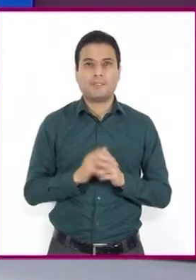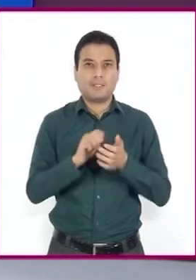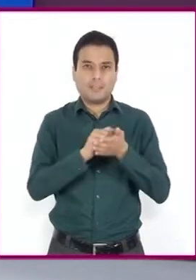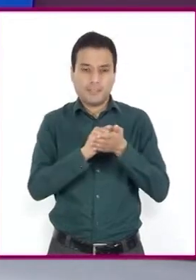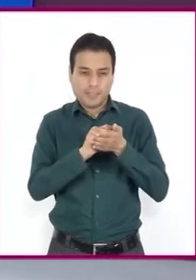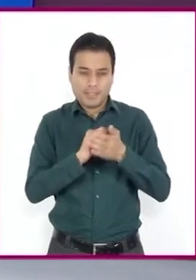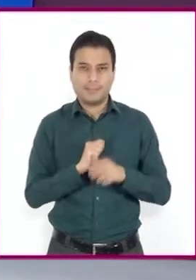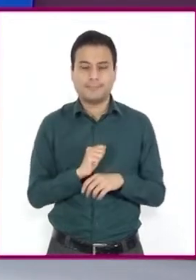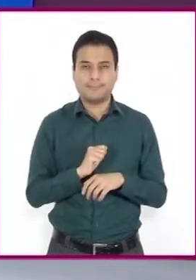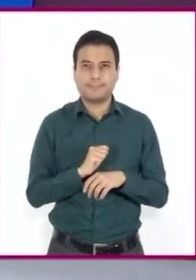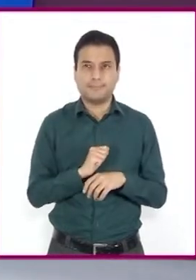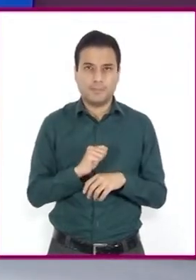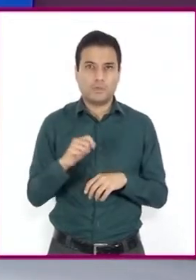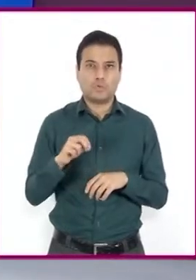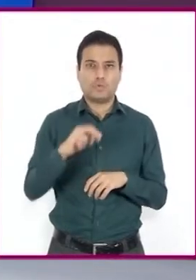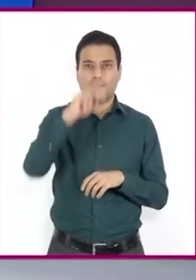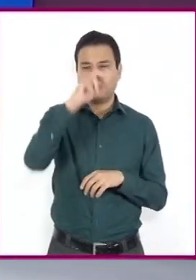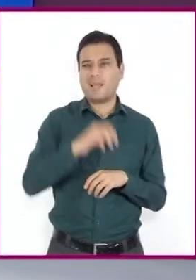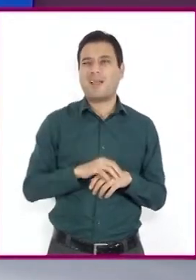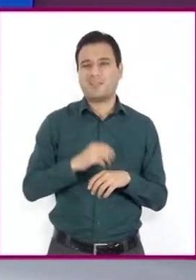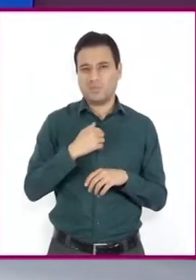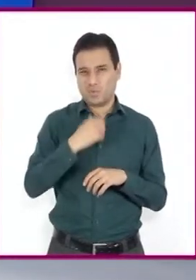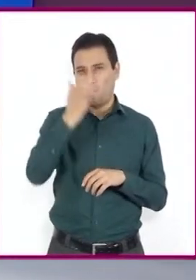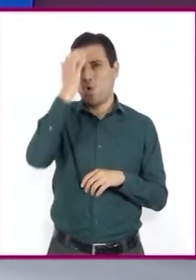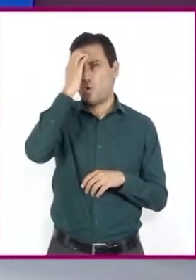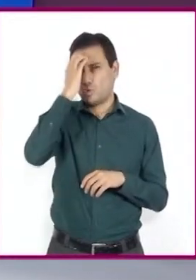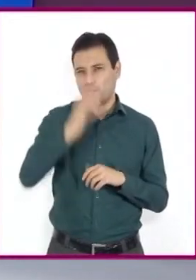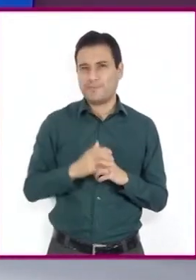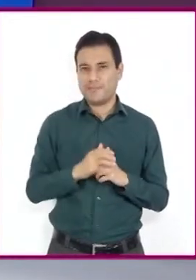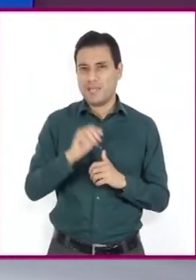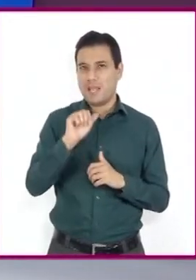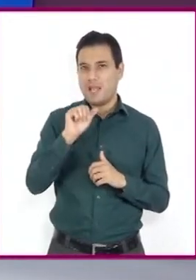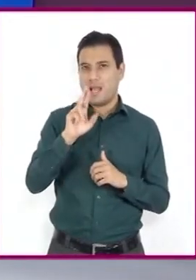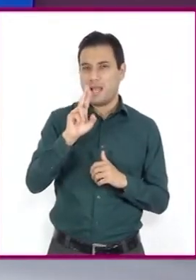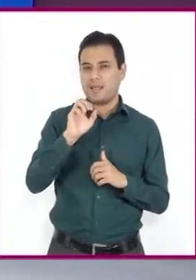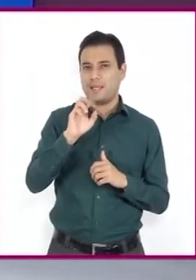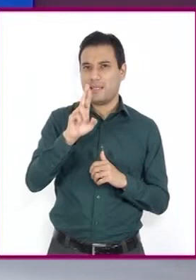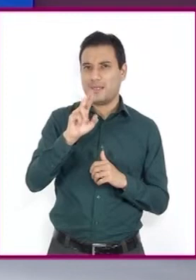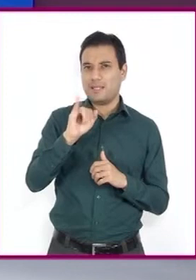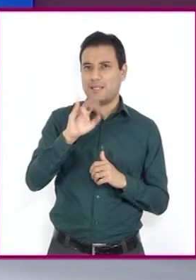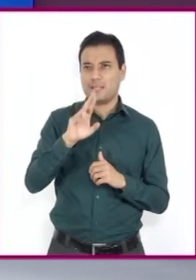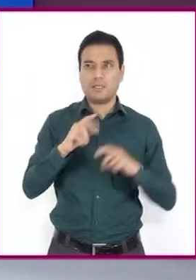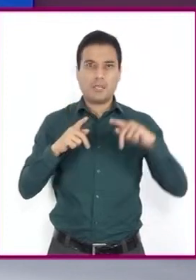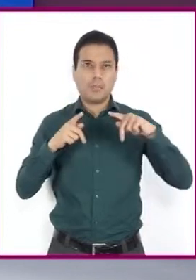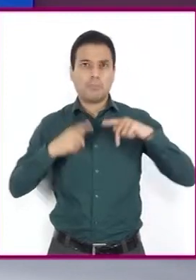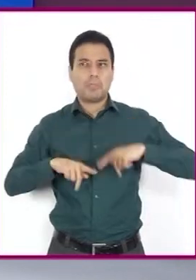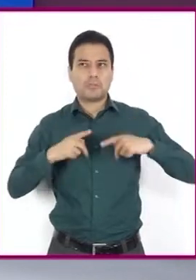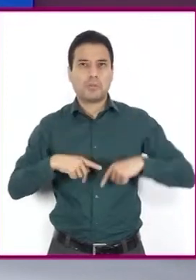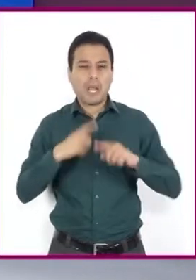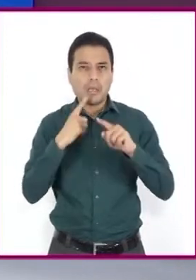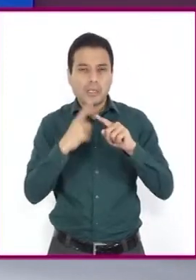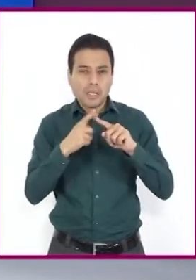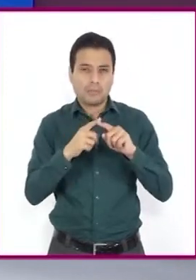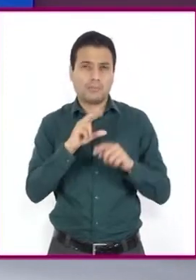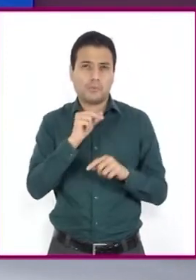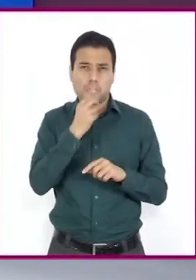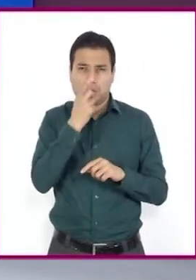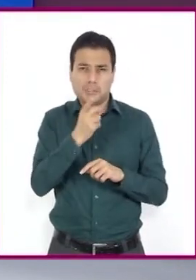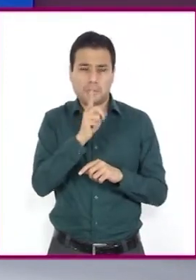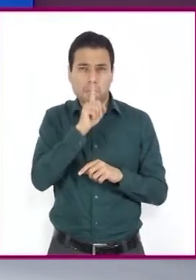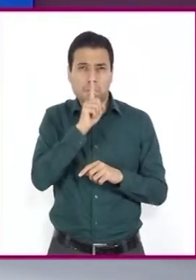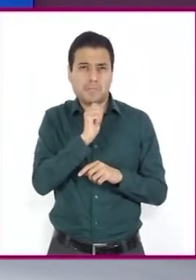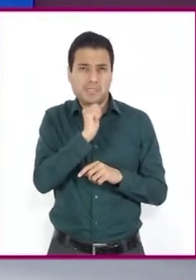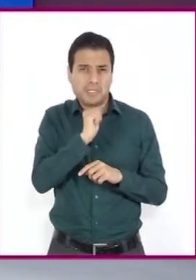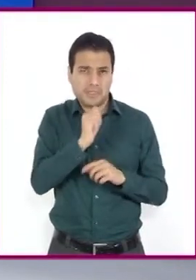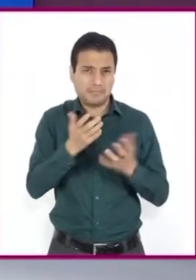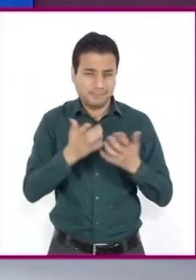Sí, ya lo recuerdo. Son formas no personales del verbo, es decir, que no se aplica o se refiere